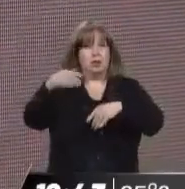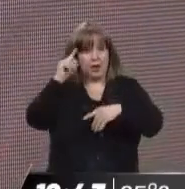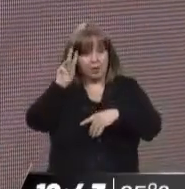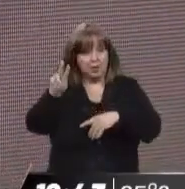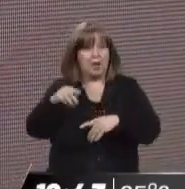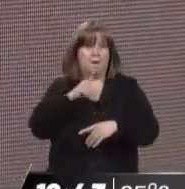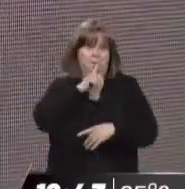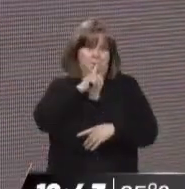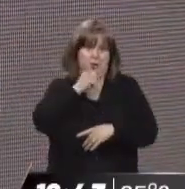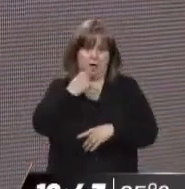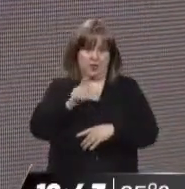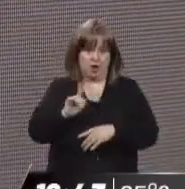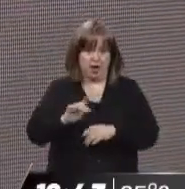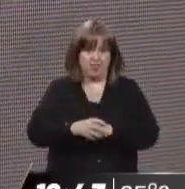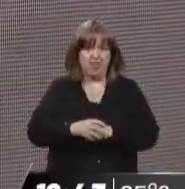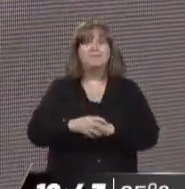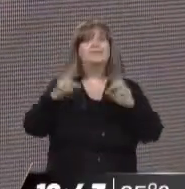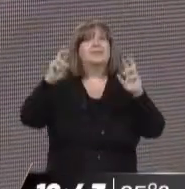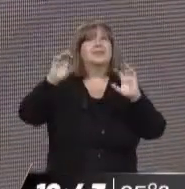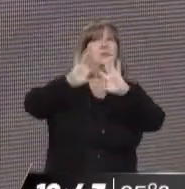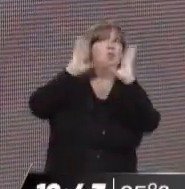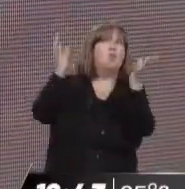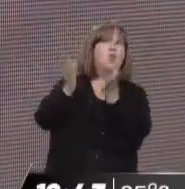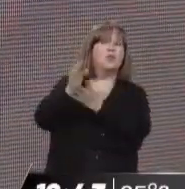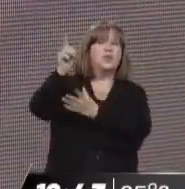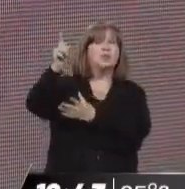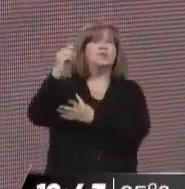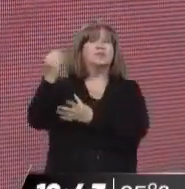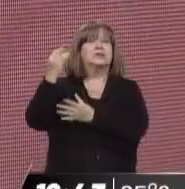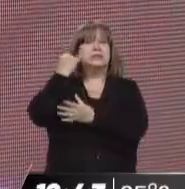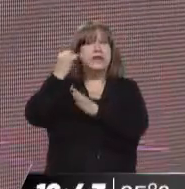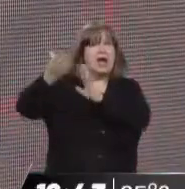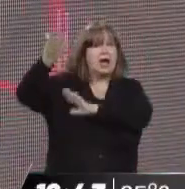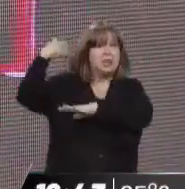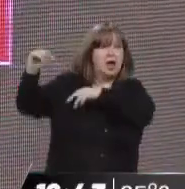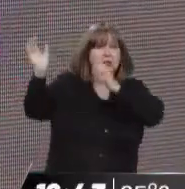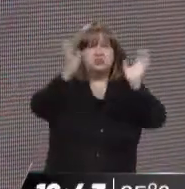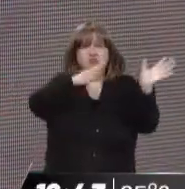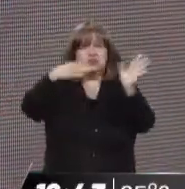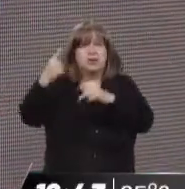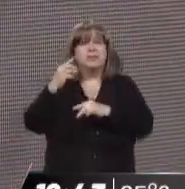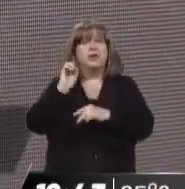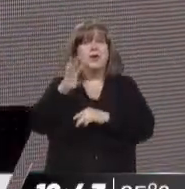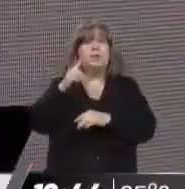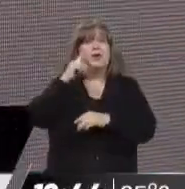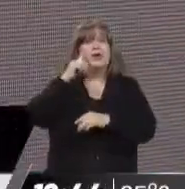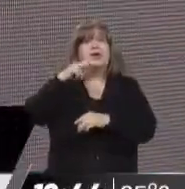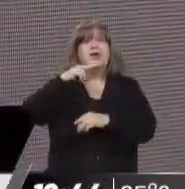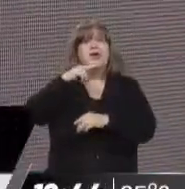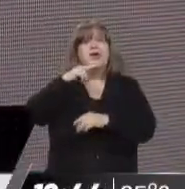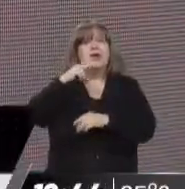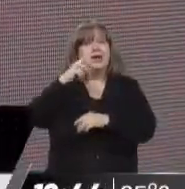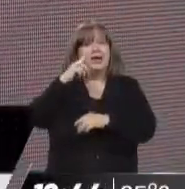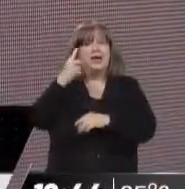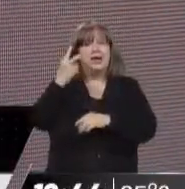Y el capítulo internacional nos lleva ahora a los Estados Unidos, que todavía sufre los efectos devastadores del huracán Ian, que ya pasó por Florida, bien